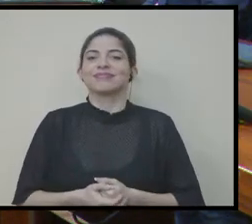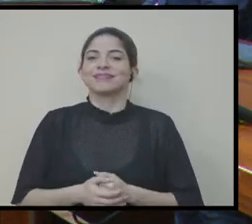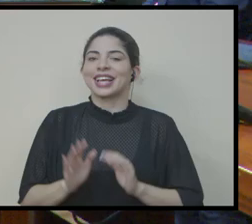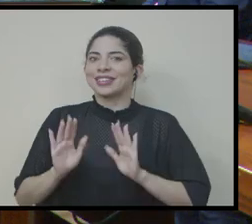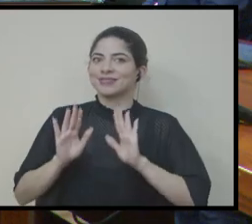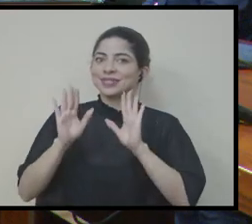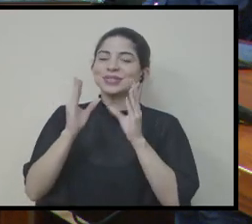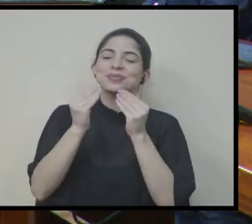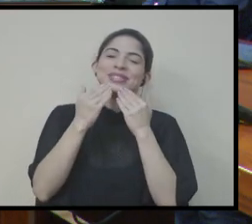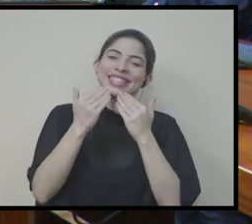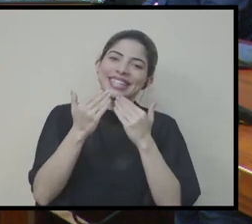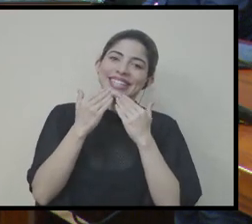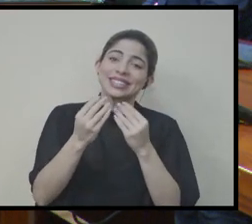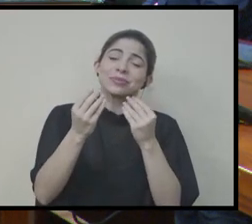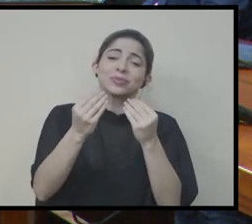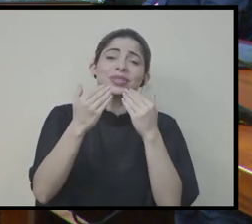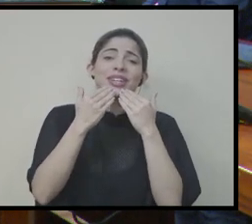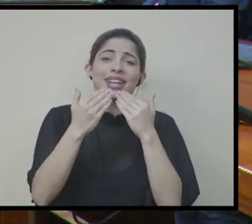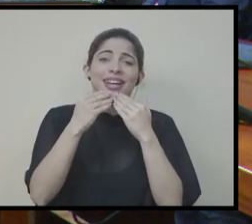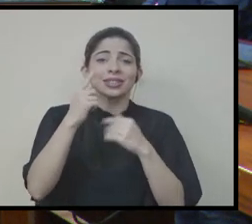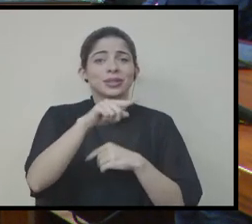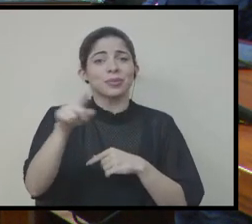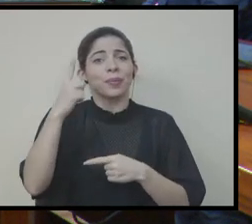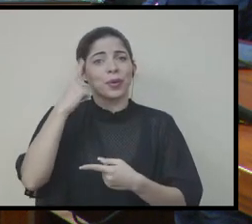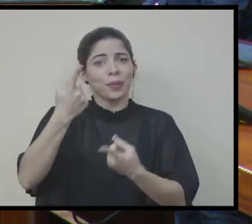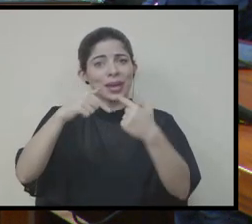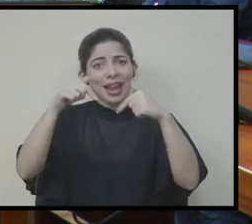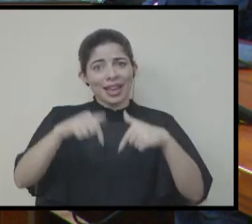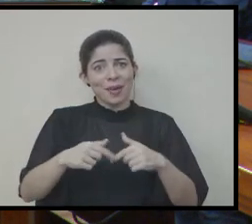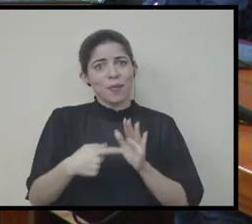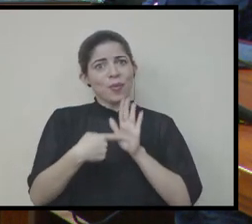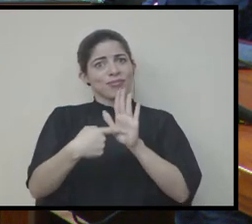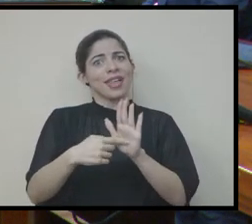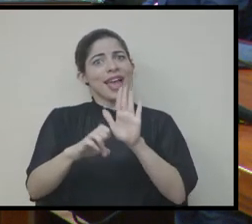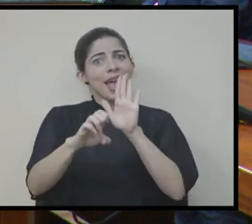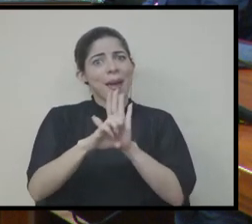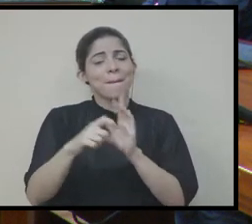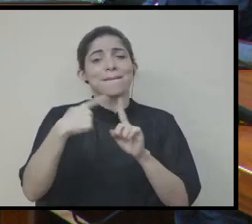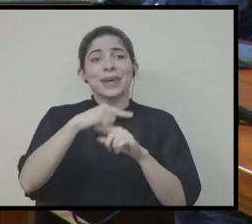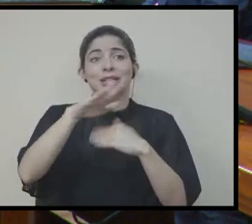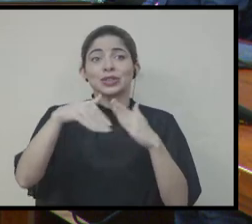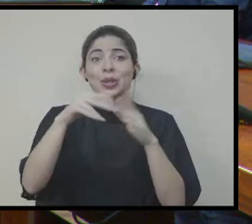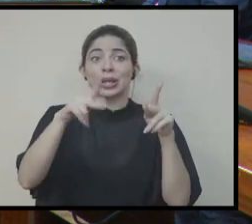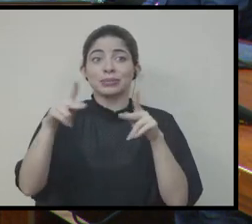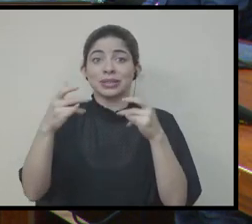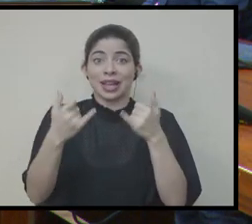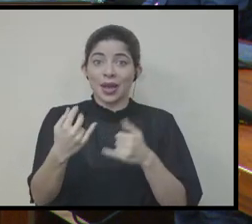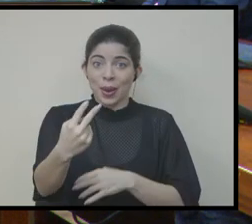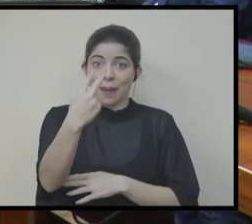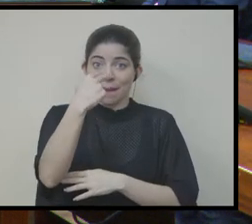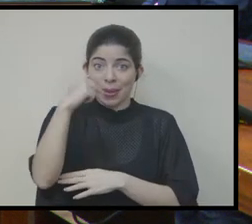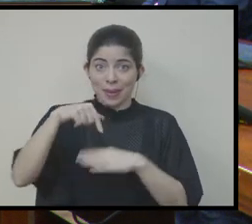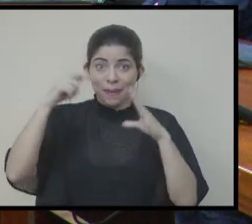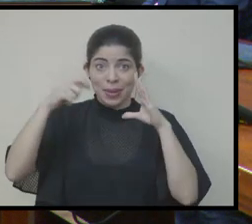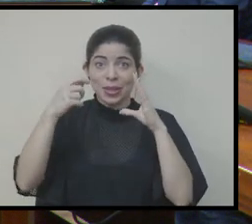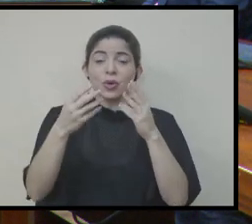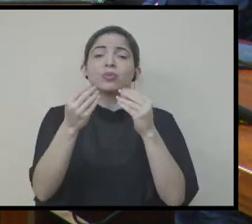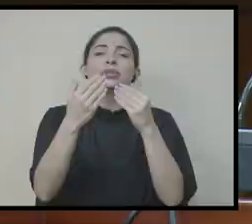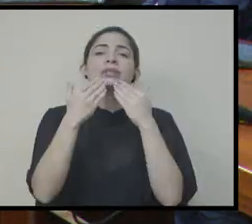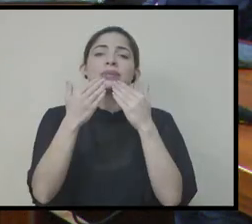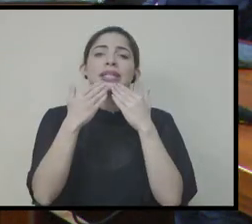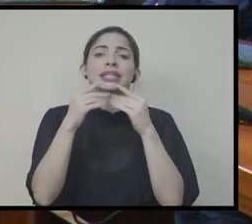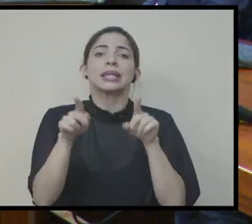Buenísimo, muchísimas gracias, y muchísimas gracias por estar acá, por el ejemplo, y a todas las personas que nos han seguido en esta transmisión, muchas gracias.